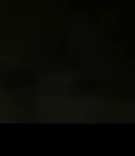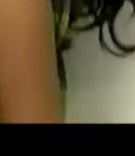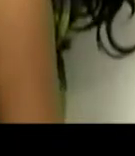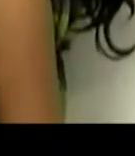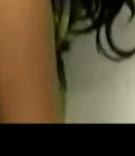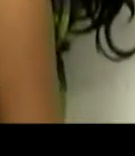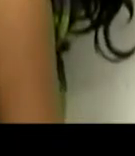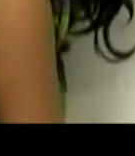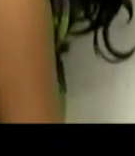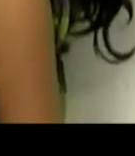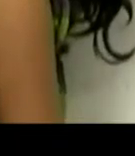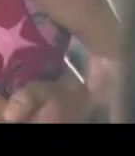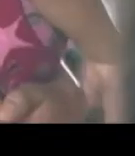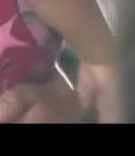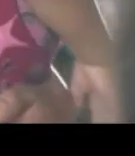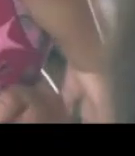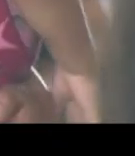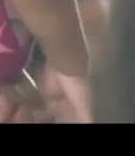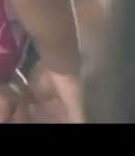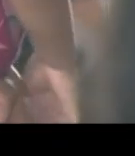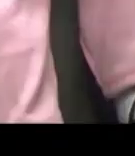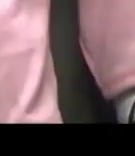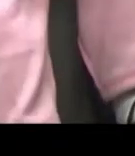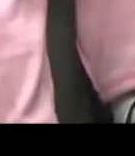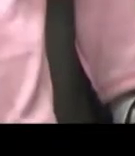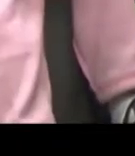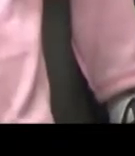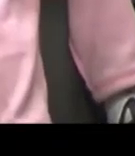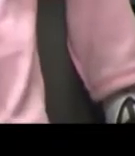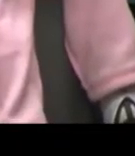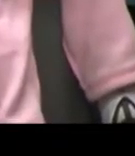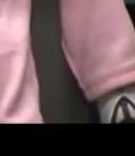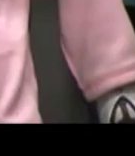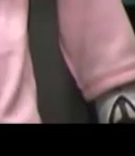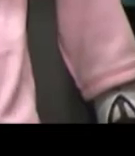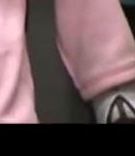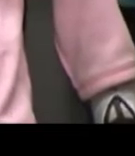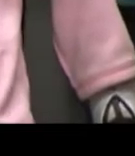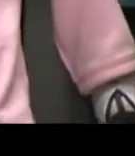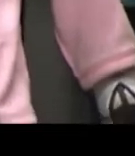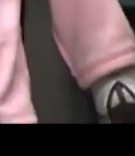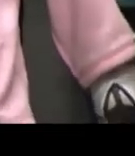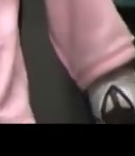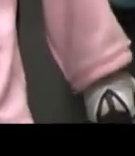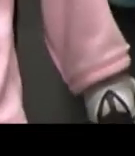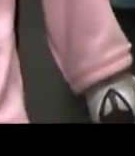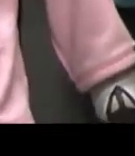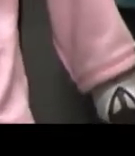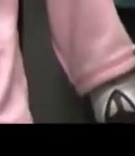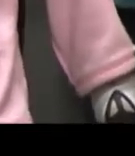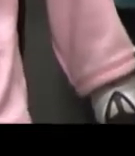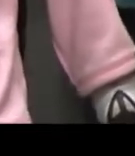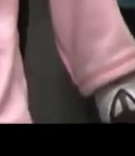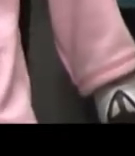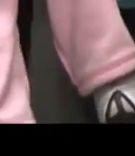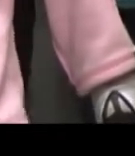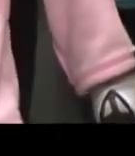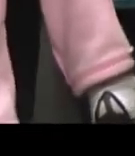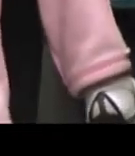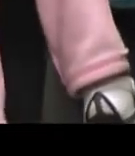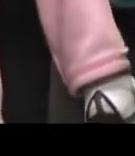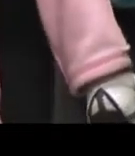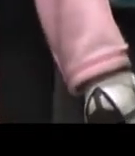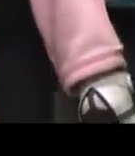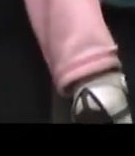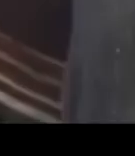a la espera de poder reunirse. La separación de los niños de sus padres no es una situación nueva. En años previos, cuando se detenía a